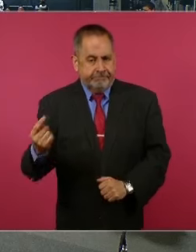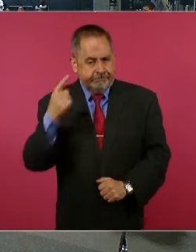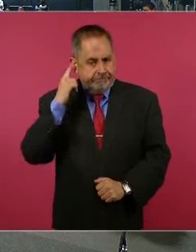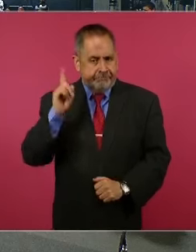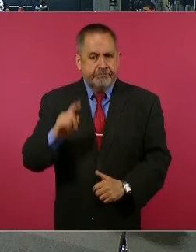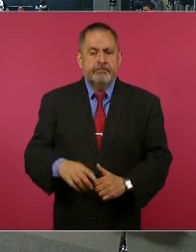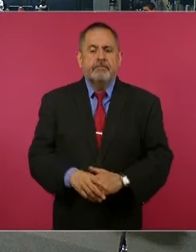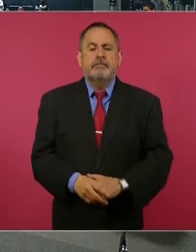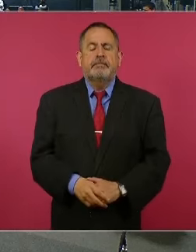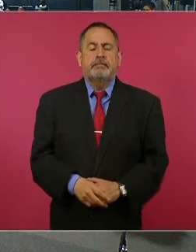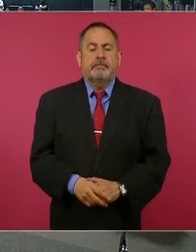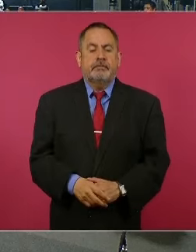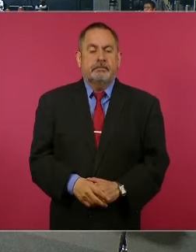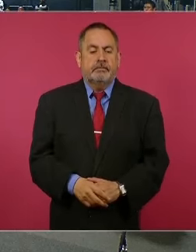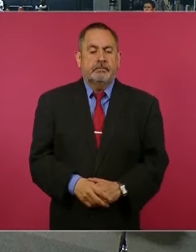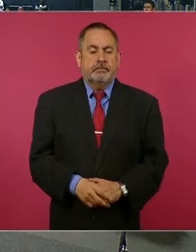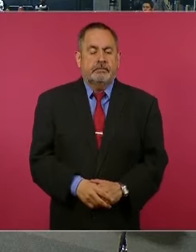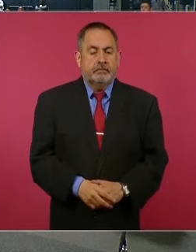mucho